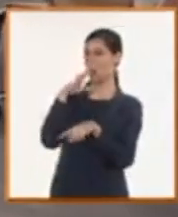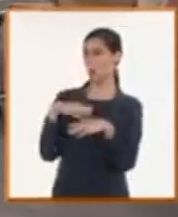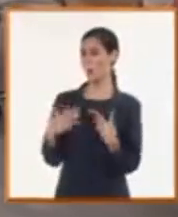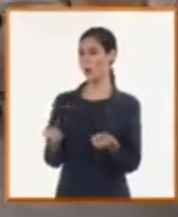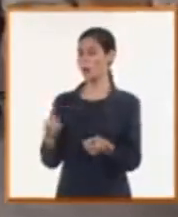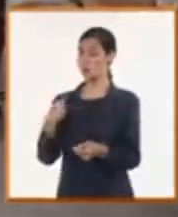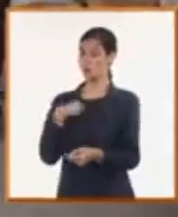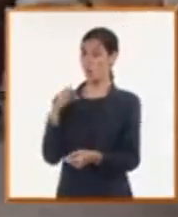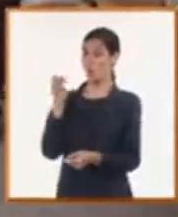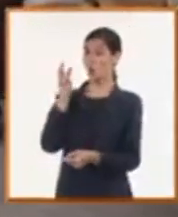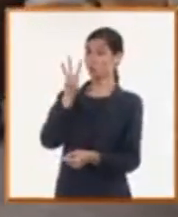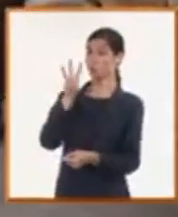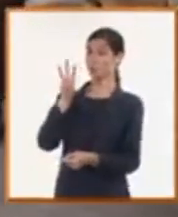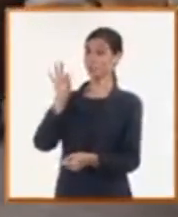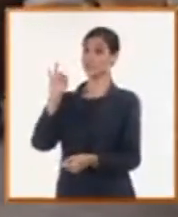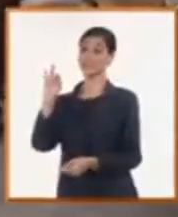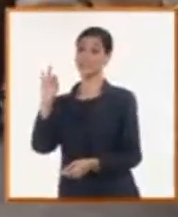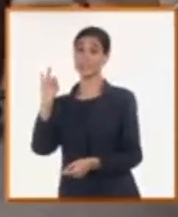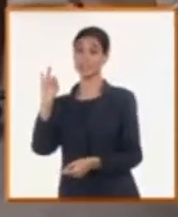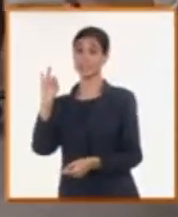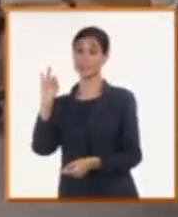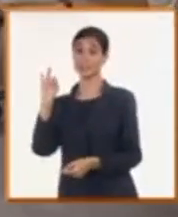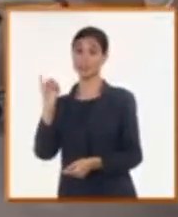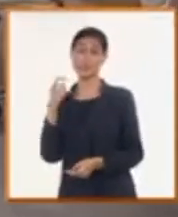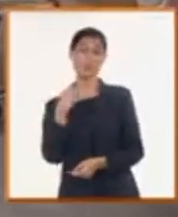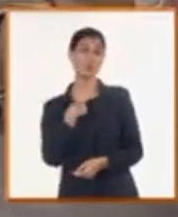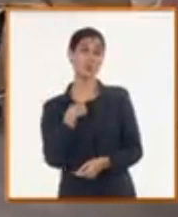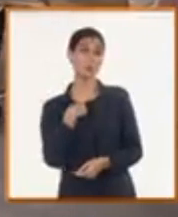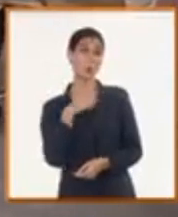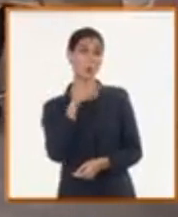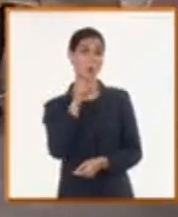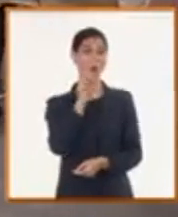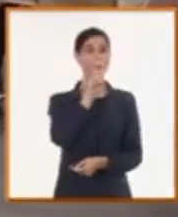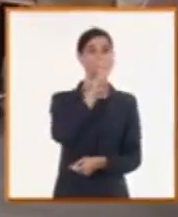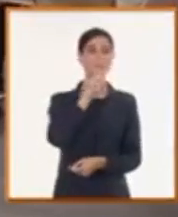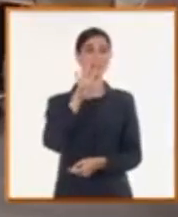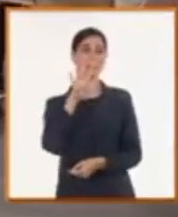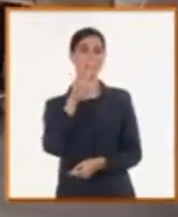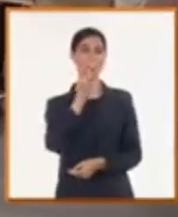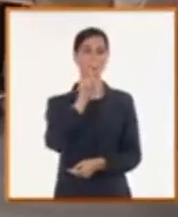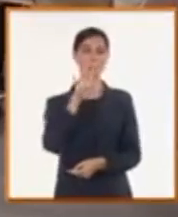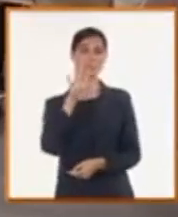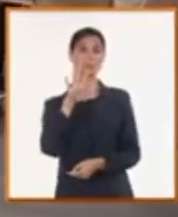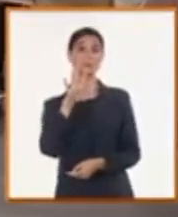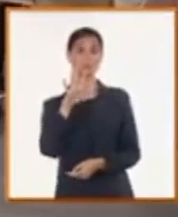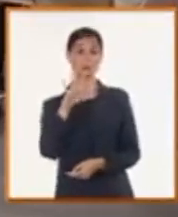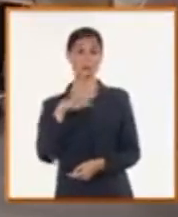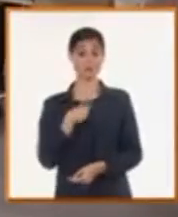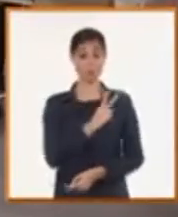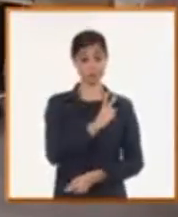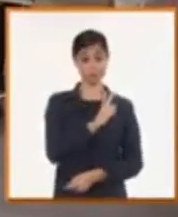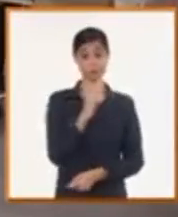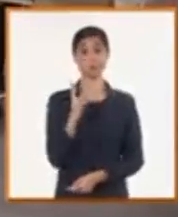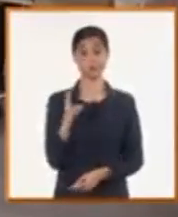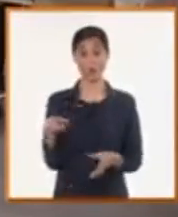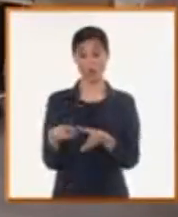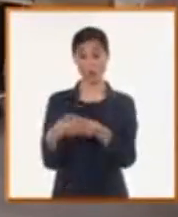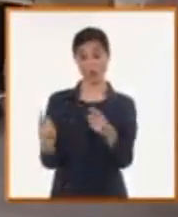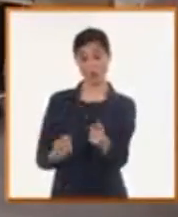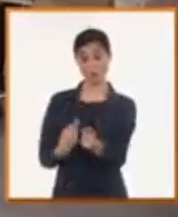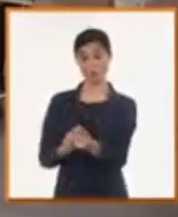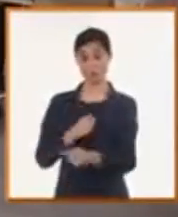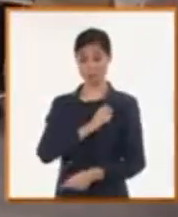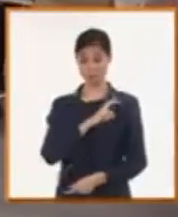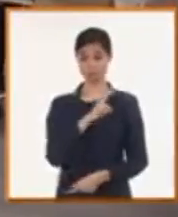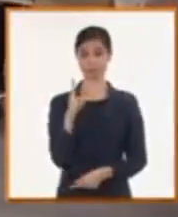37 años. Yo en la segunda vuelta tenía 35, en la primera 24. Y con mucho honor en ese combate. Por eso hablaba de la gloria que se ha